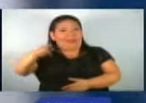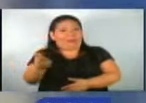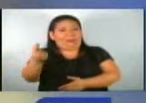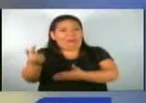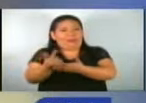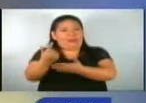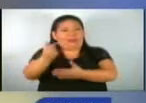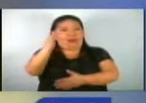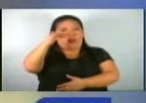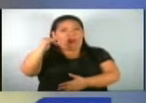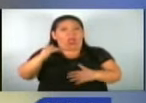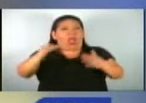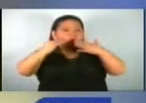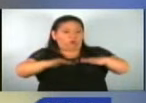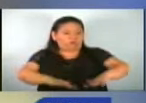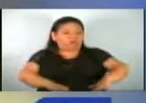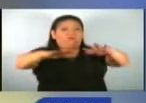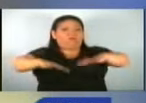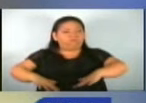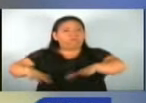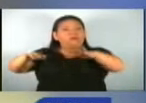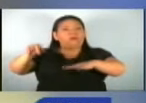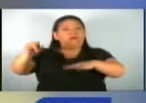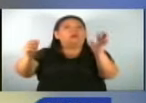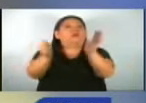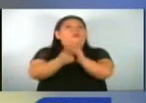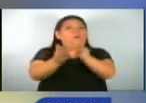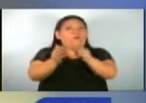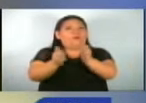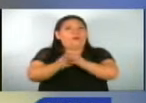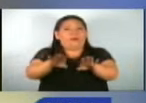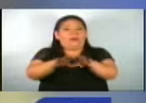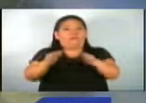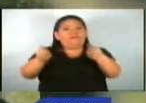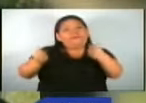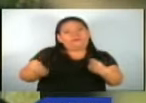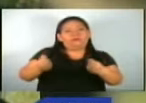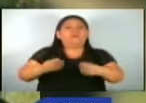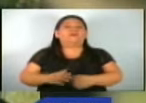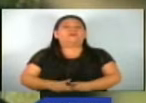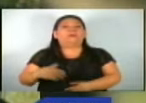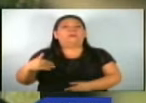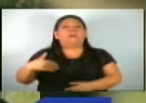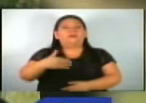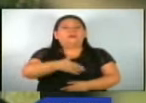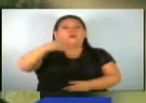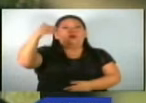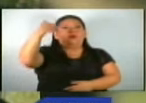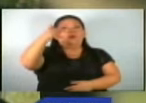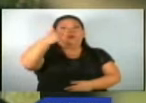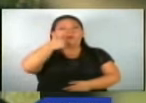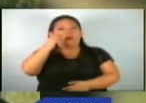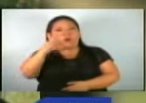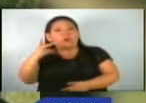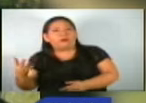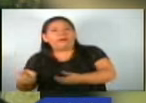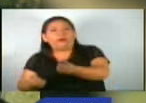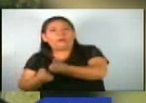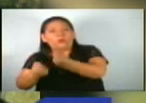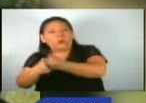sus aulas fueron inundadas por las lluvias, ocasionando daños en los pupitres. El Ministerio de Educación mencionó que ya están interviniendo